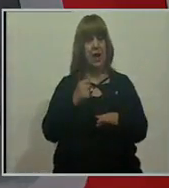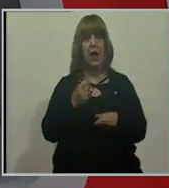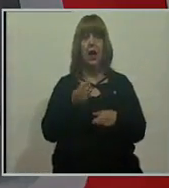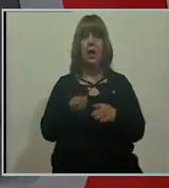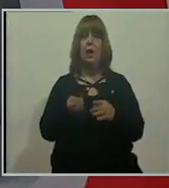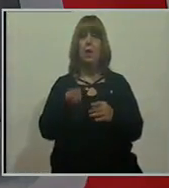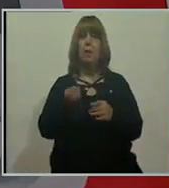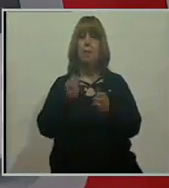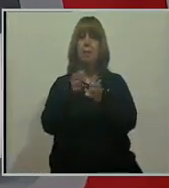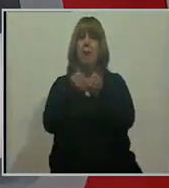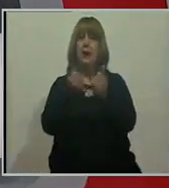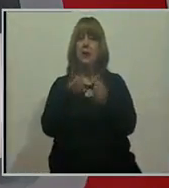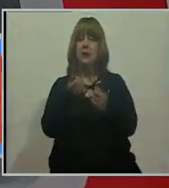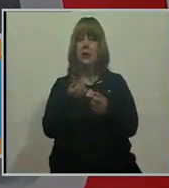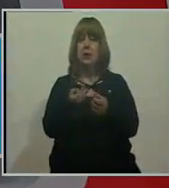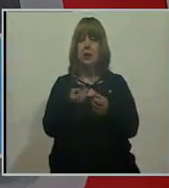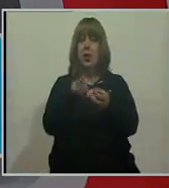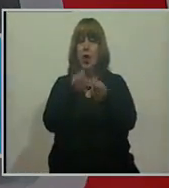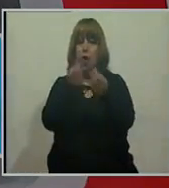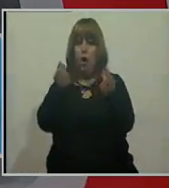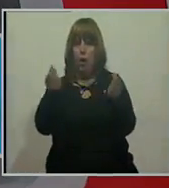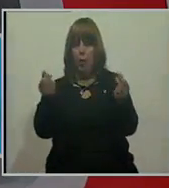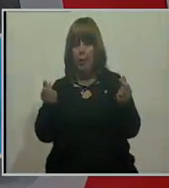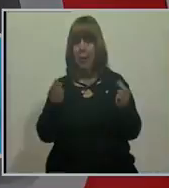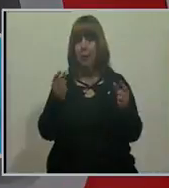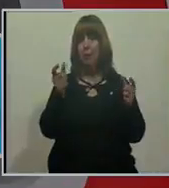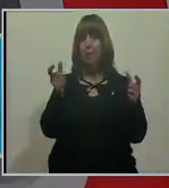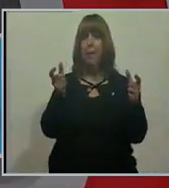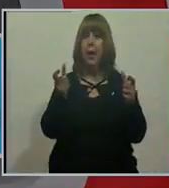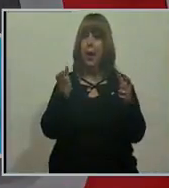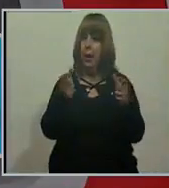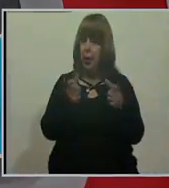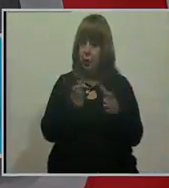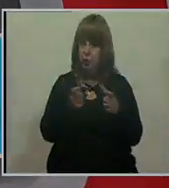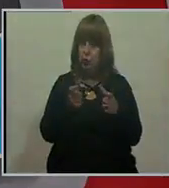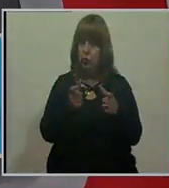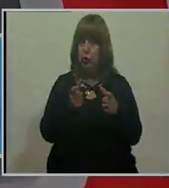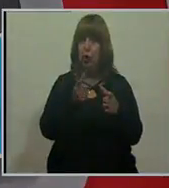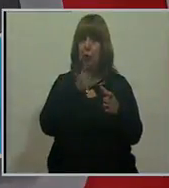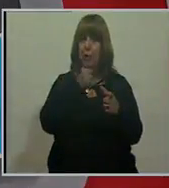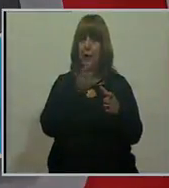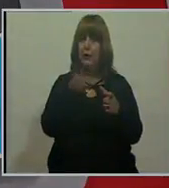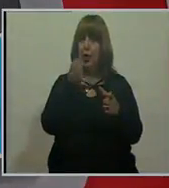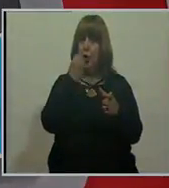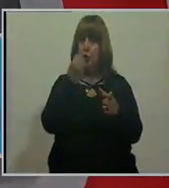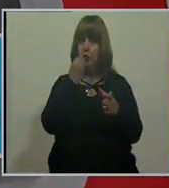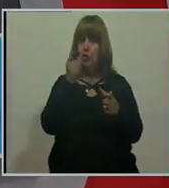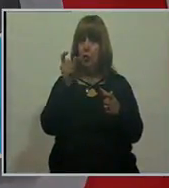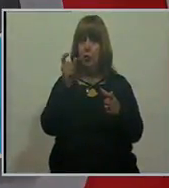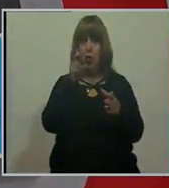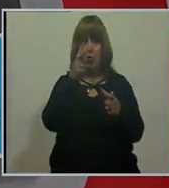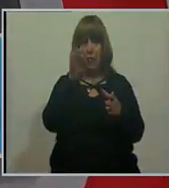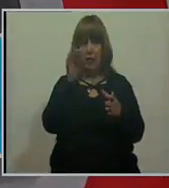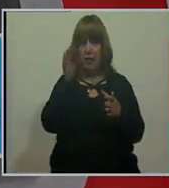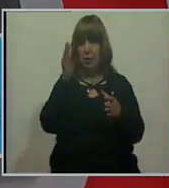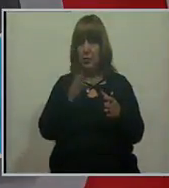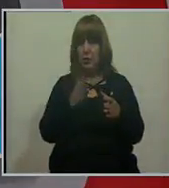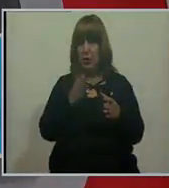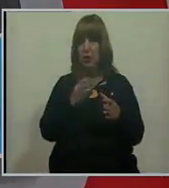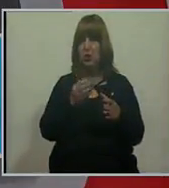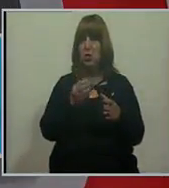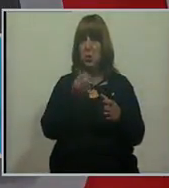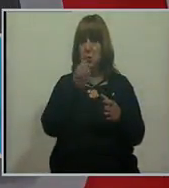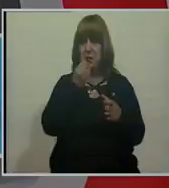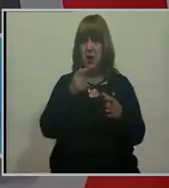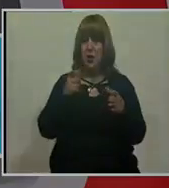a esto de la suba del precio de la bolsa, se le suma esto de la caída de las ventas de un 20%. O sea, el consumo